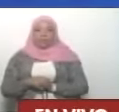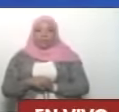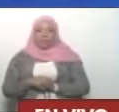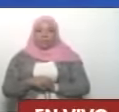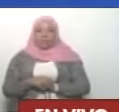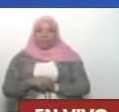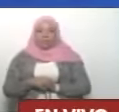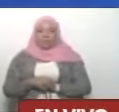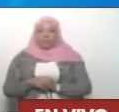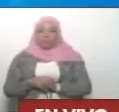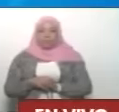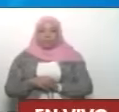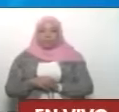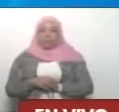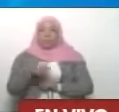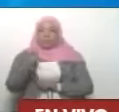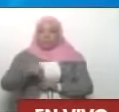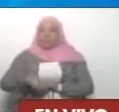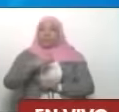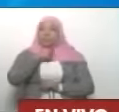ese formato